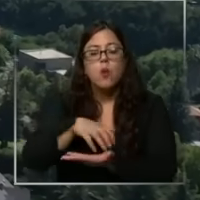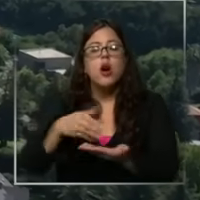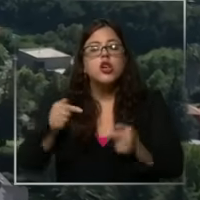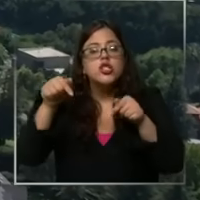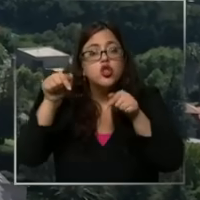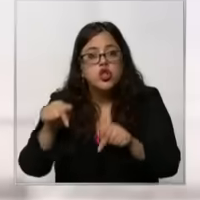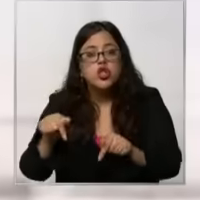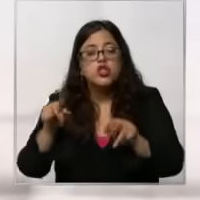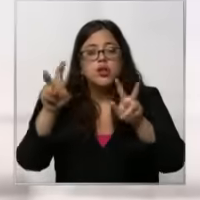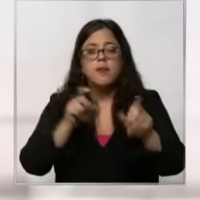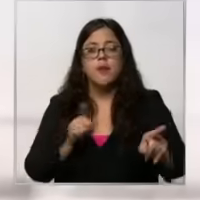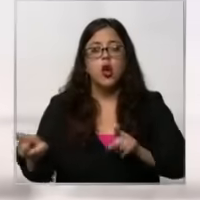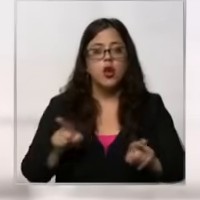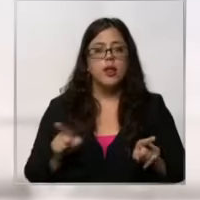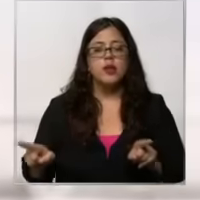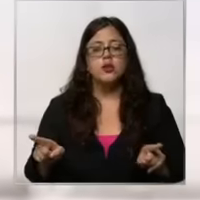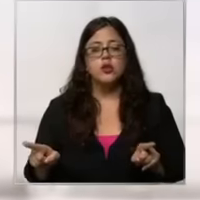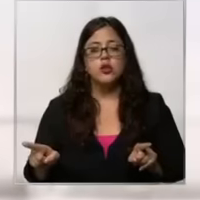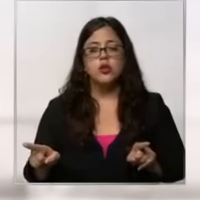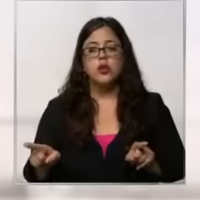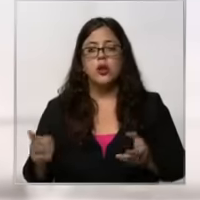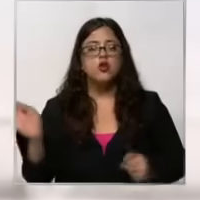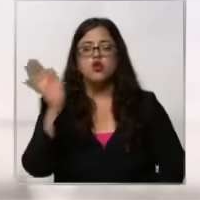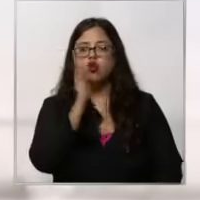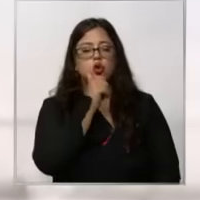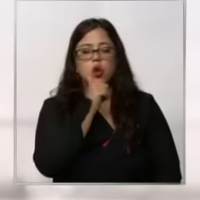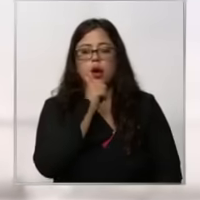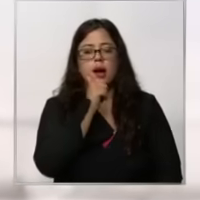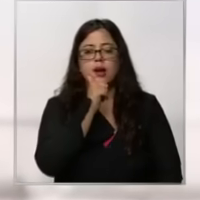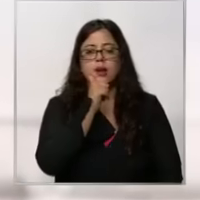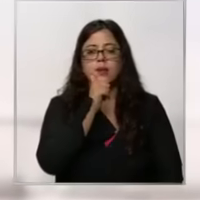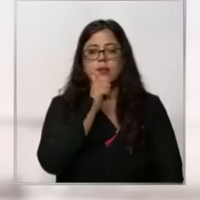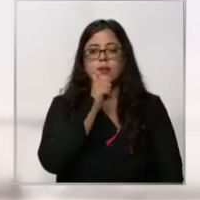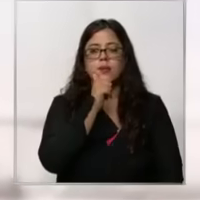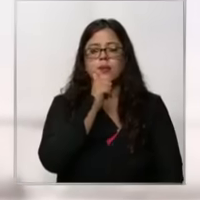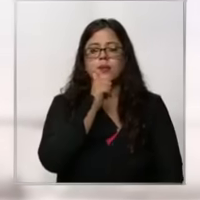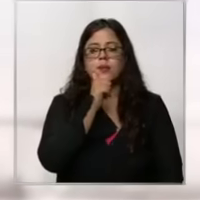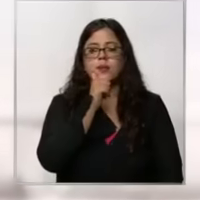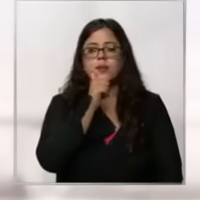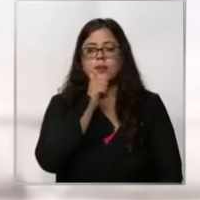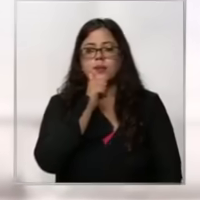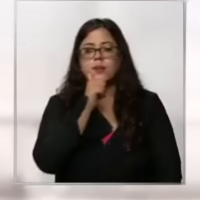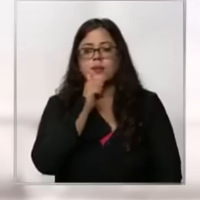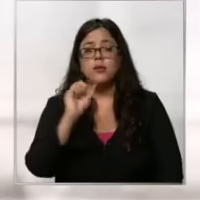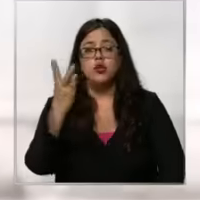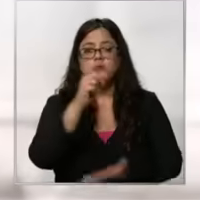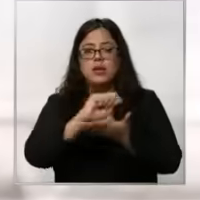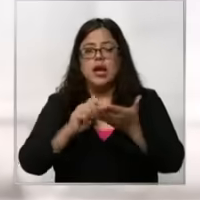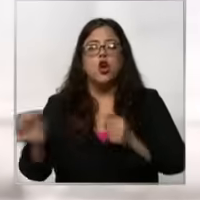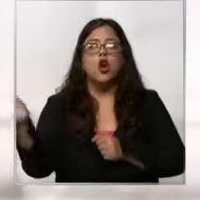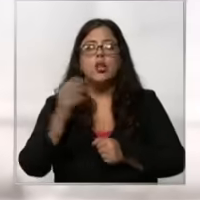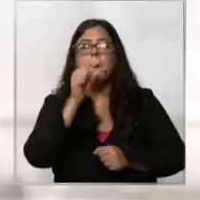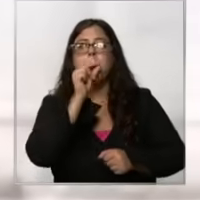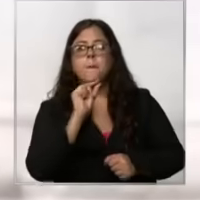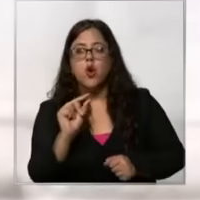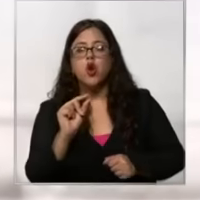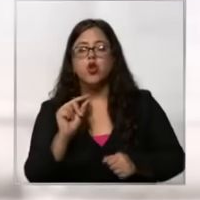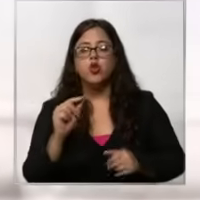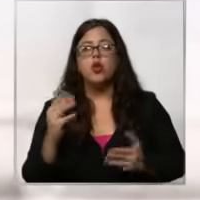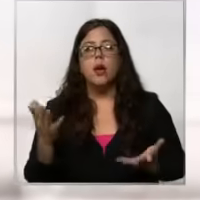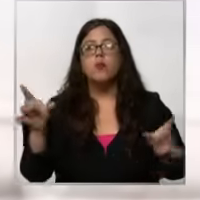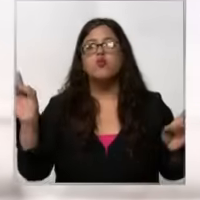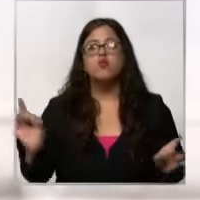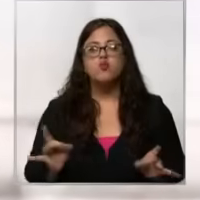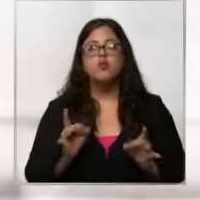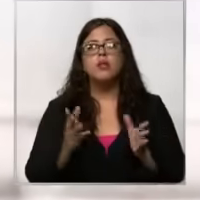hoy día, esa coordinación no existe y no está. El subsecretario dice que en poco tiempo más va a poder existir a lo